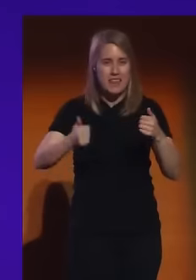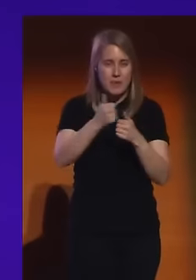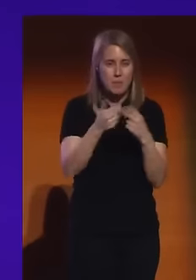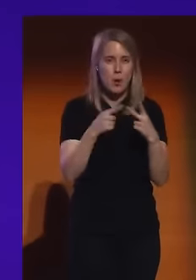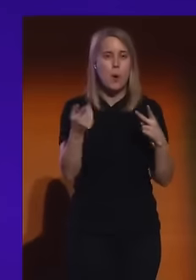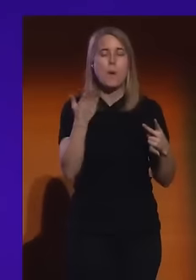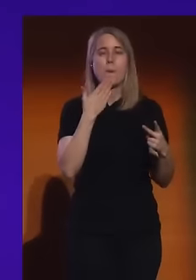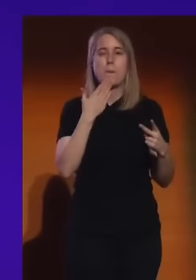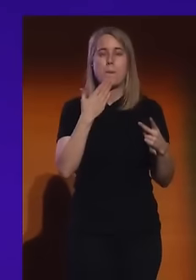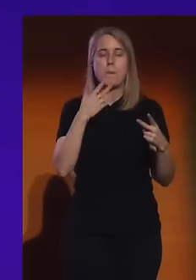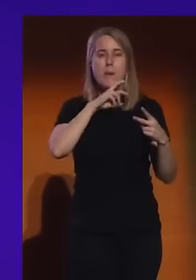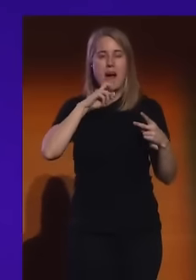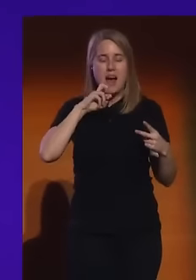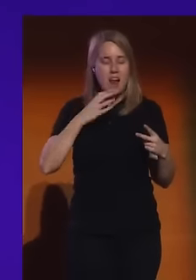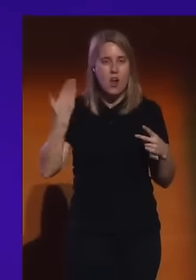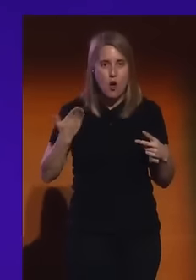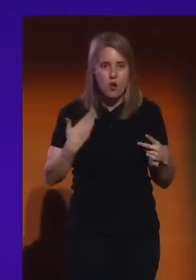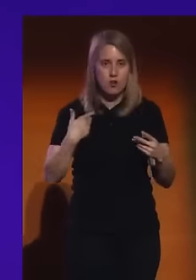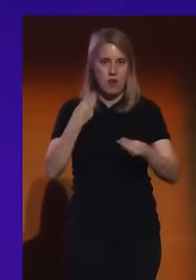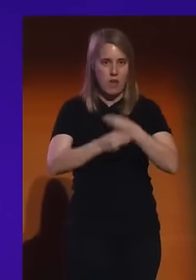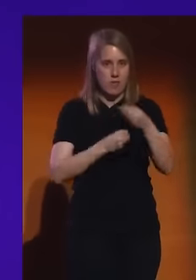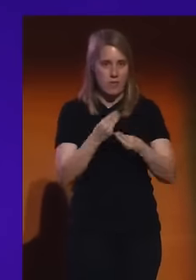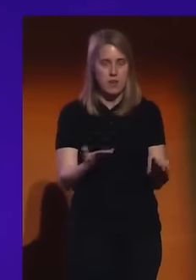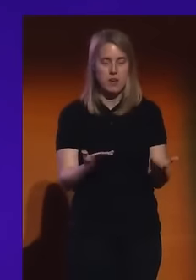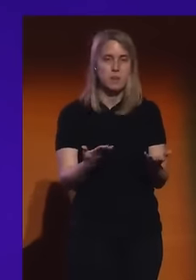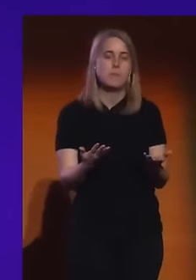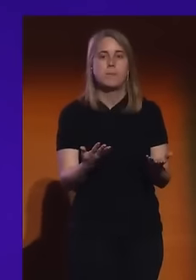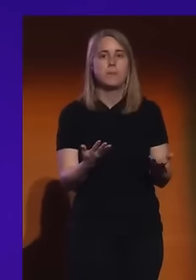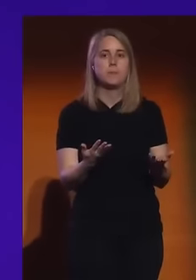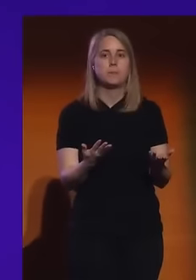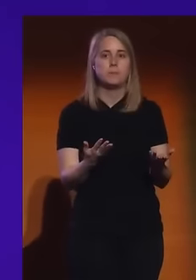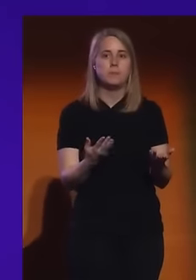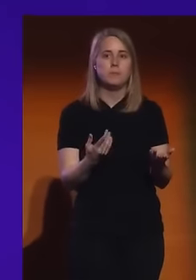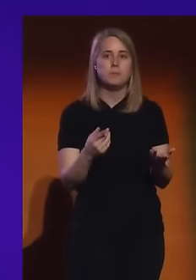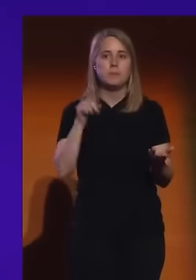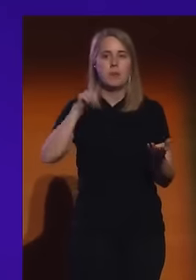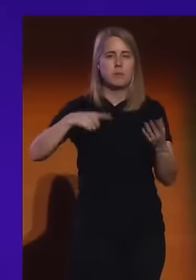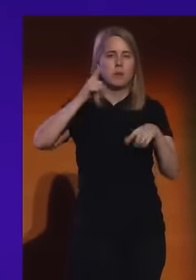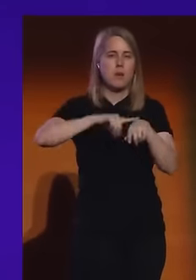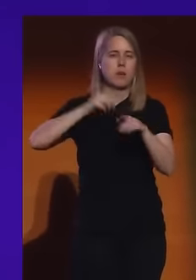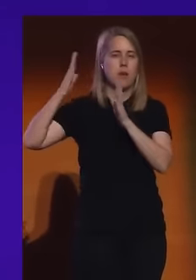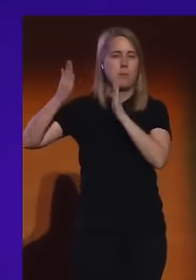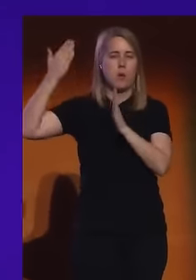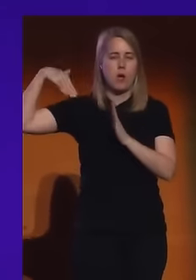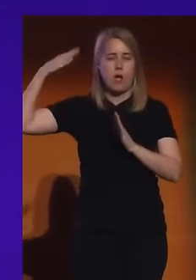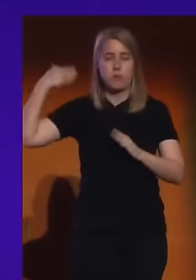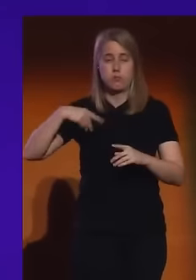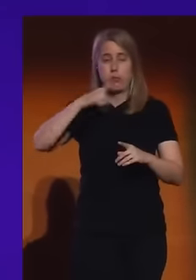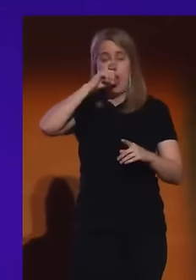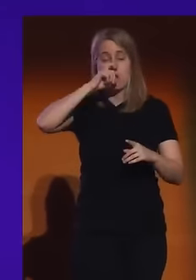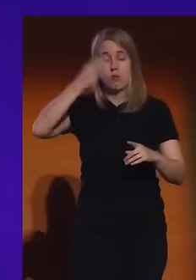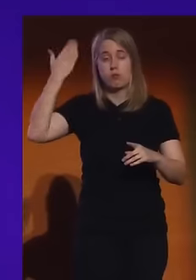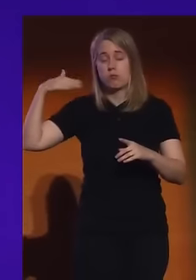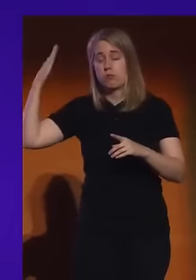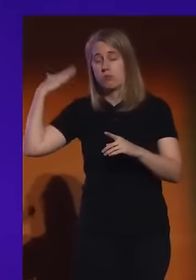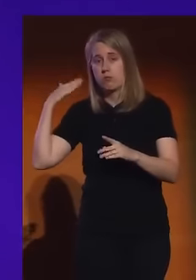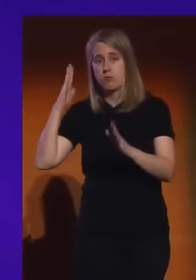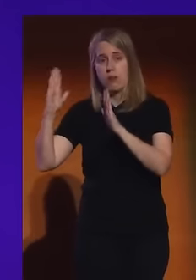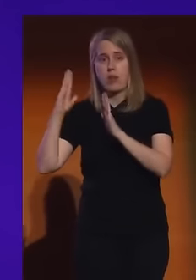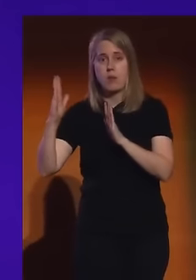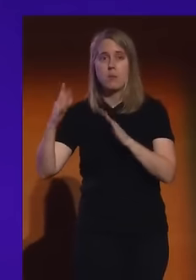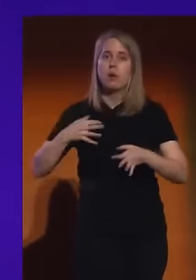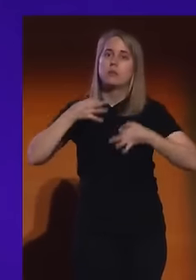balekin blitzen Ari gara eta B denbora bat orain urte batzuk